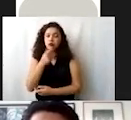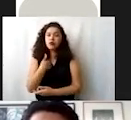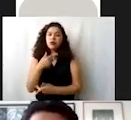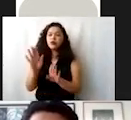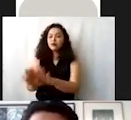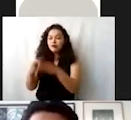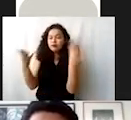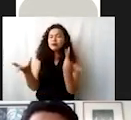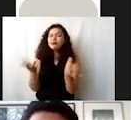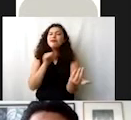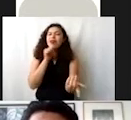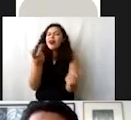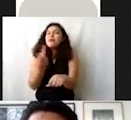abro?